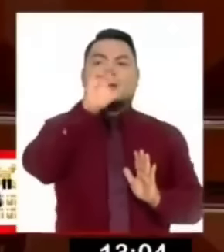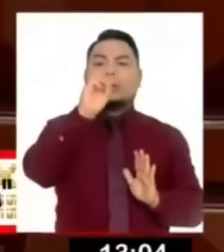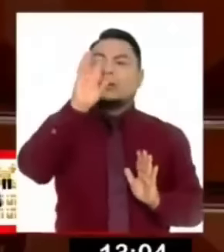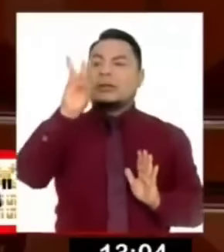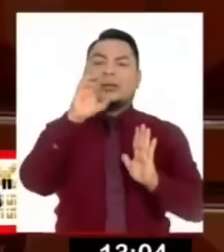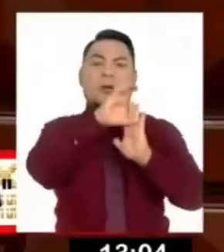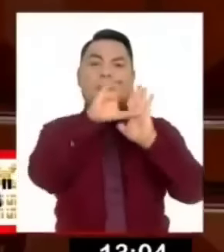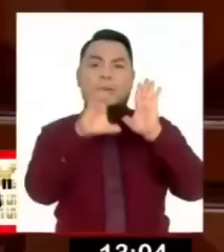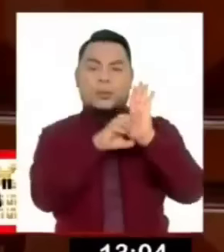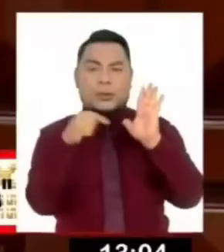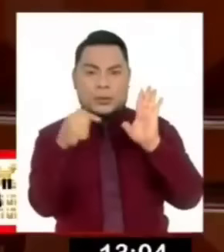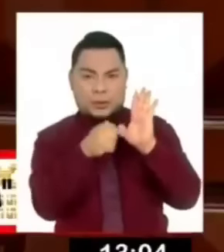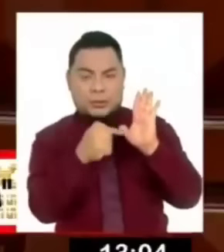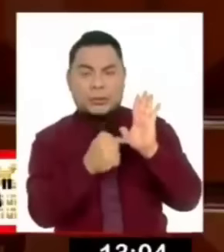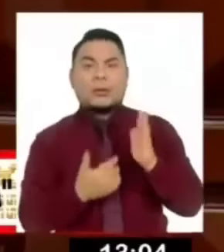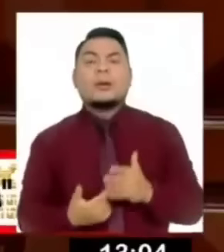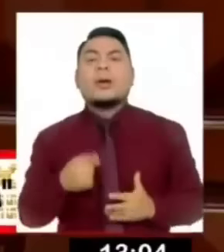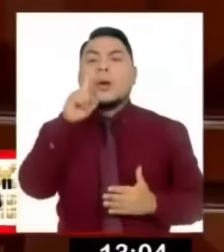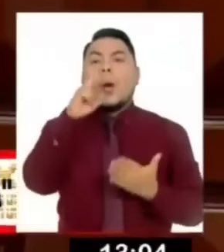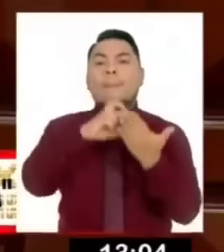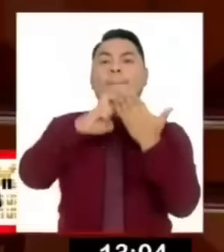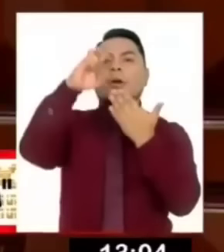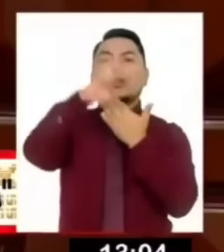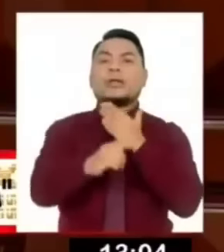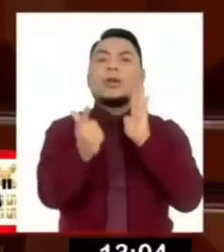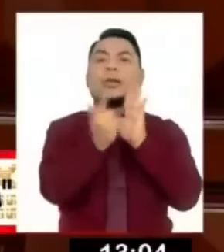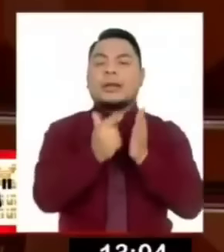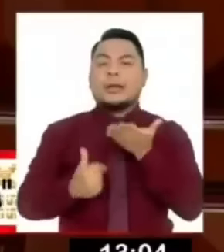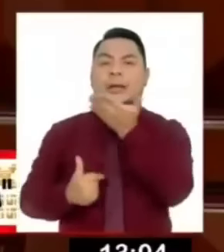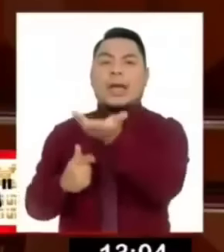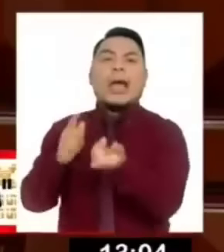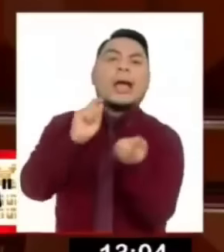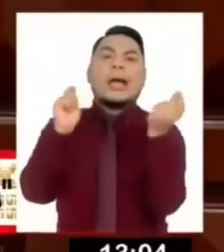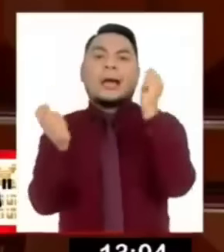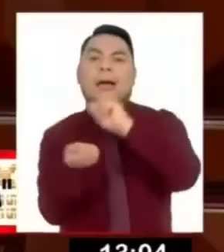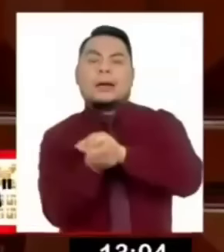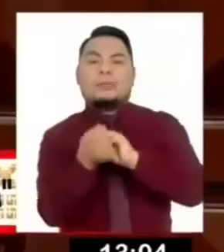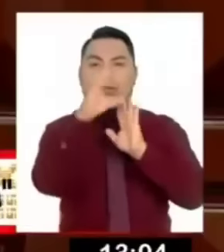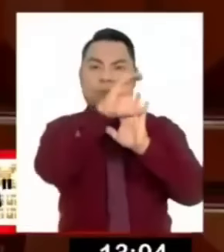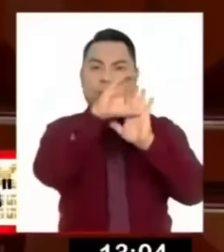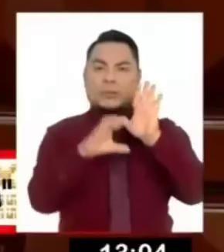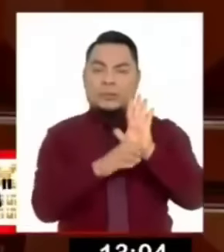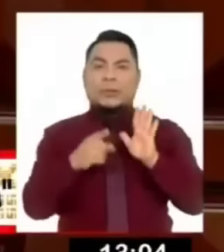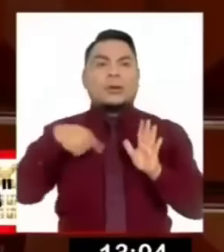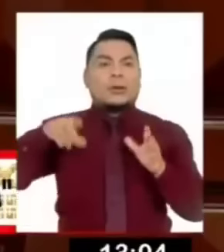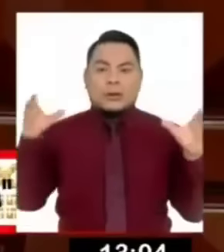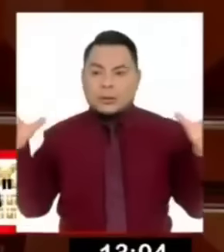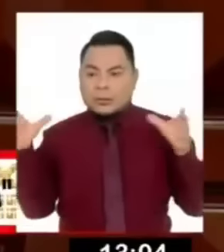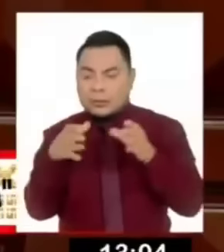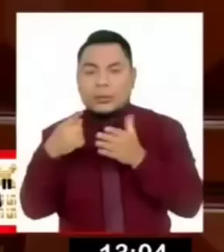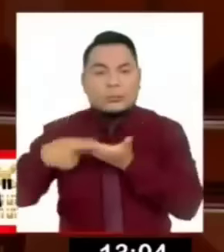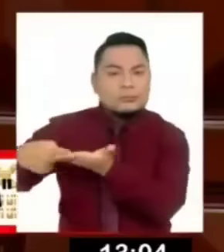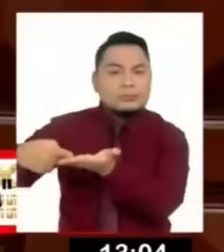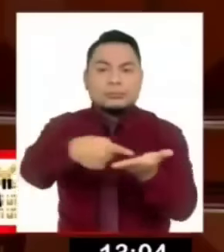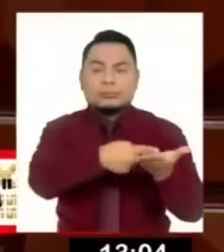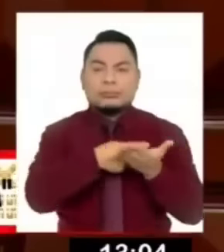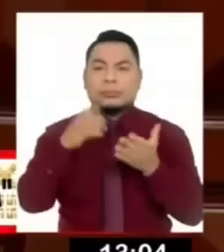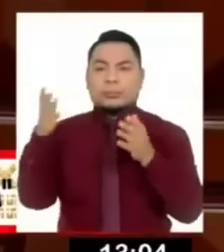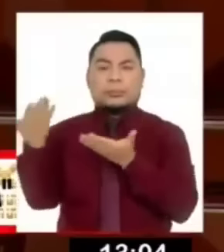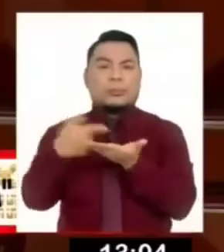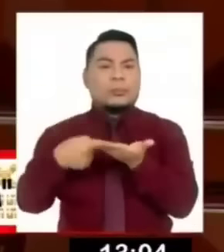de la Constitución vigente, un proyecto de ley para reformarla, que tras ser analizado y debatido por el